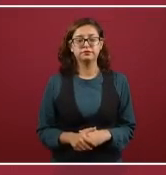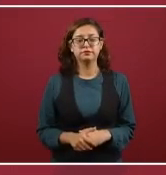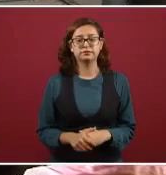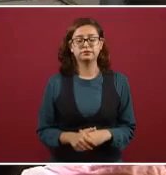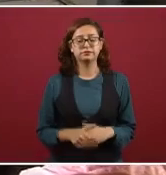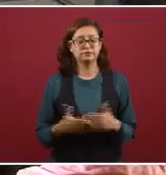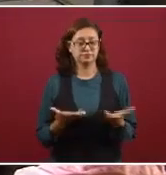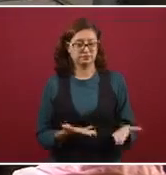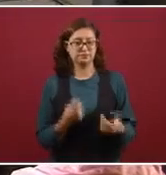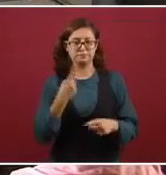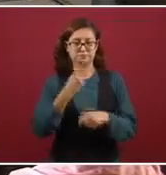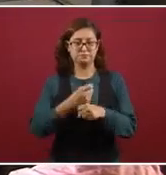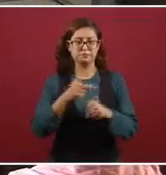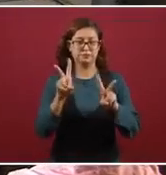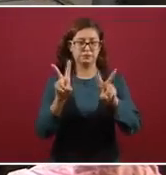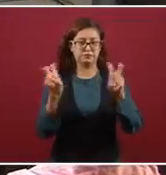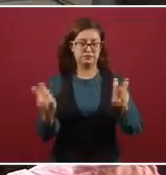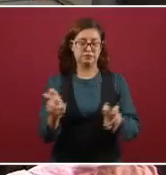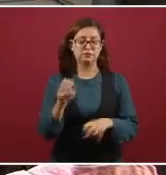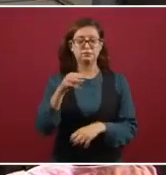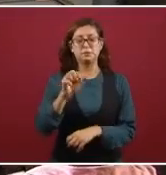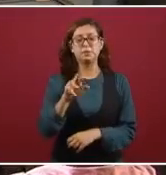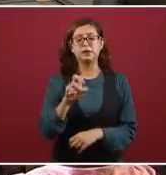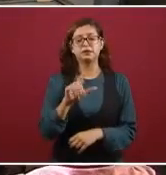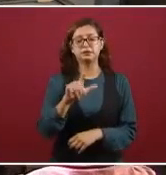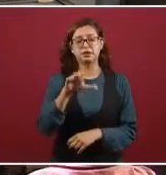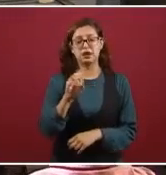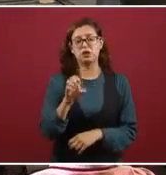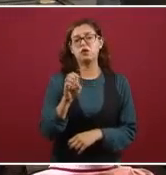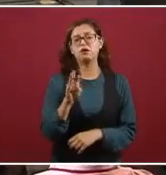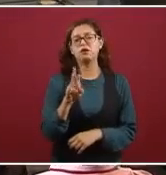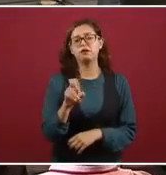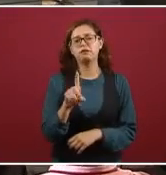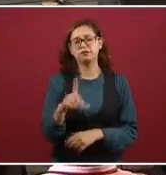informe sobre el primer caso.